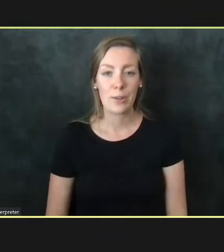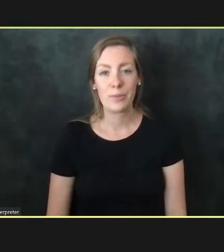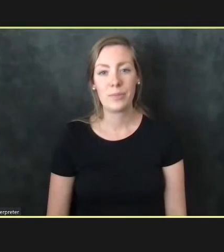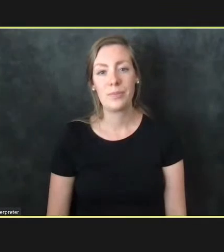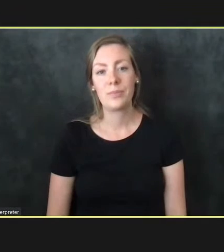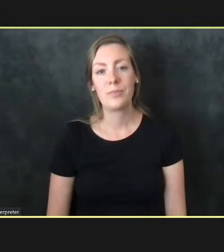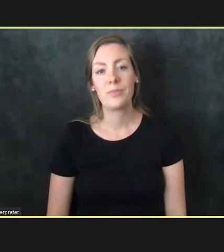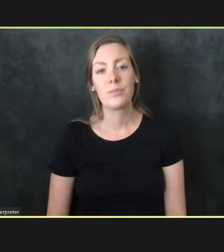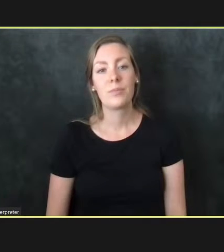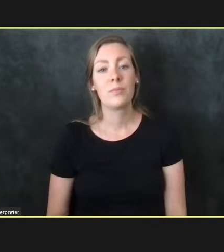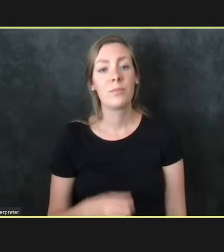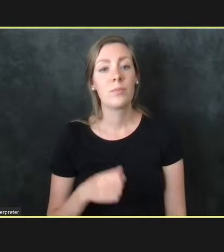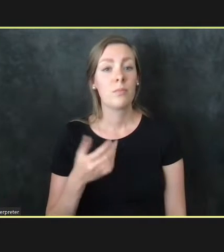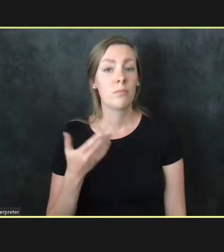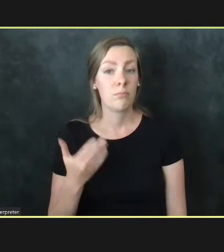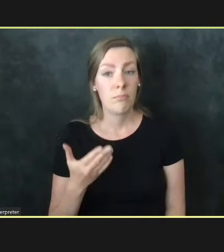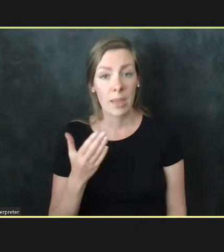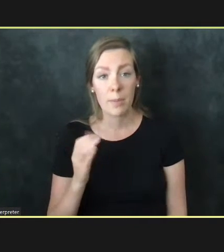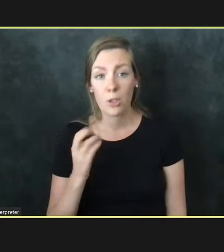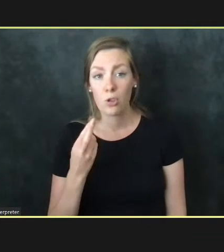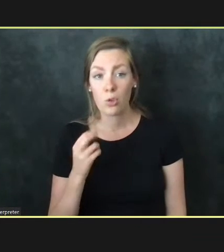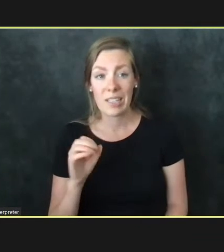que